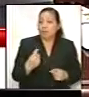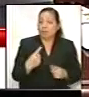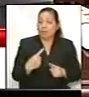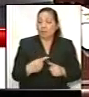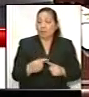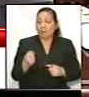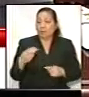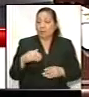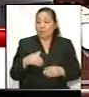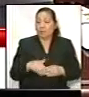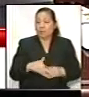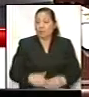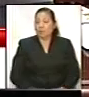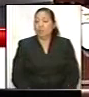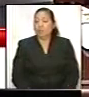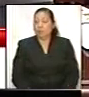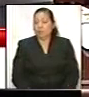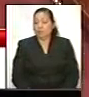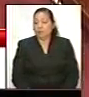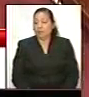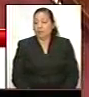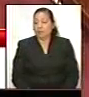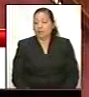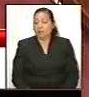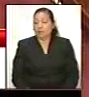exoneración de la segunda votación. Al voto.